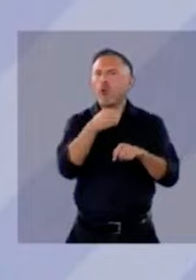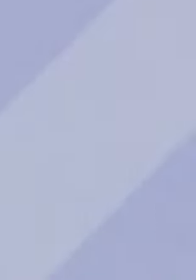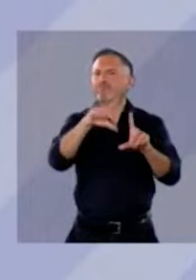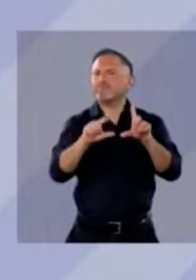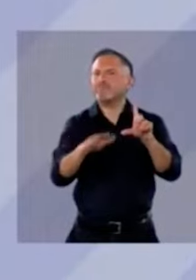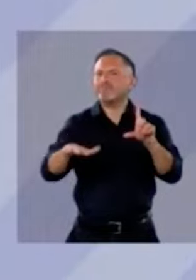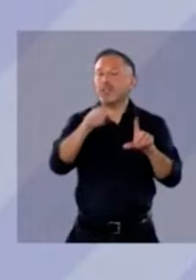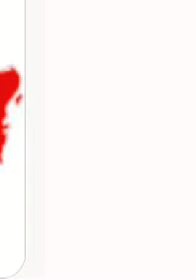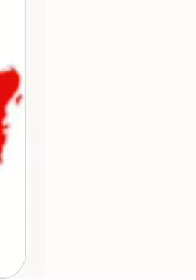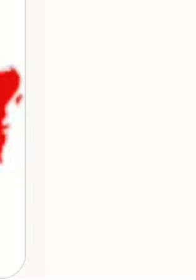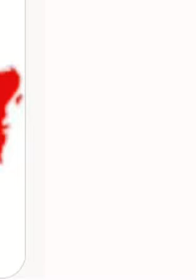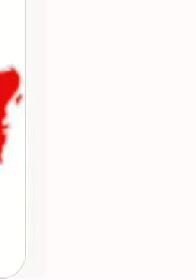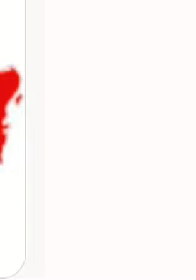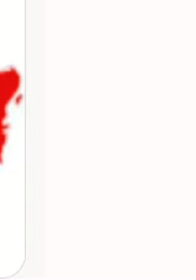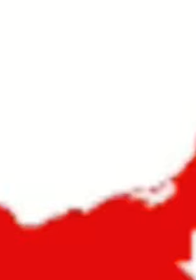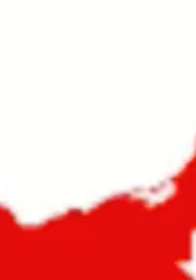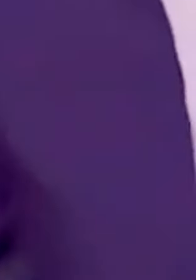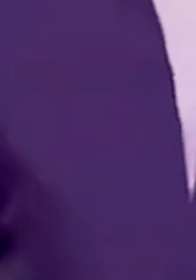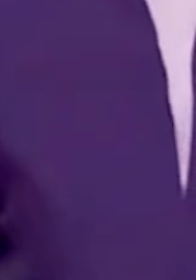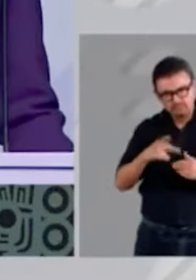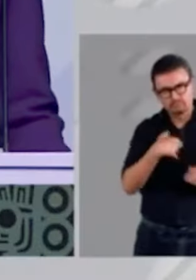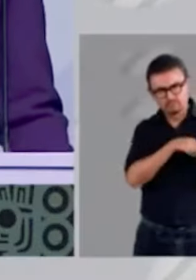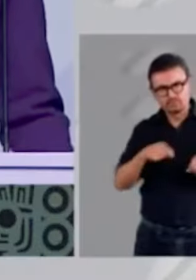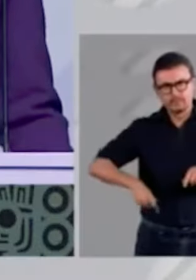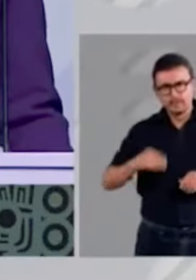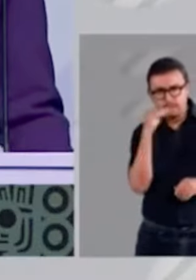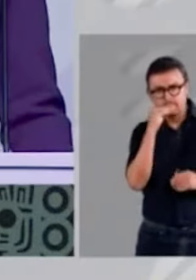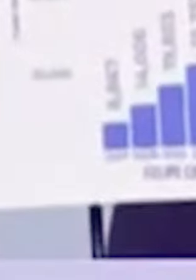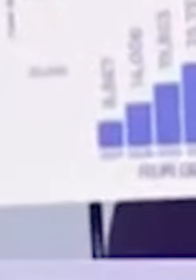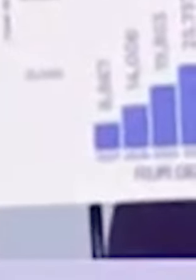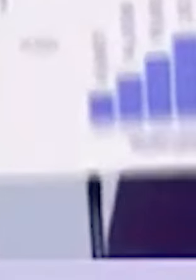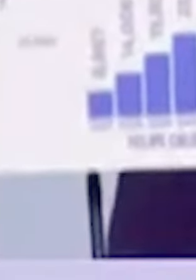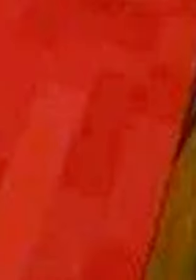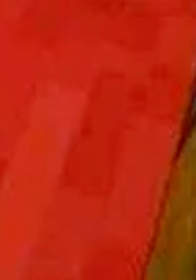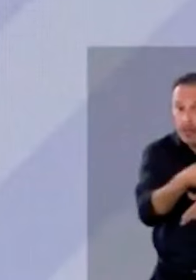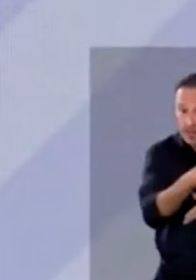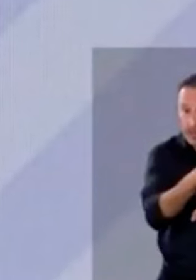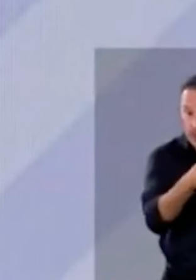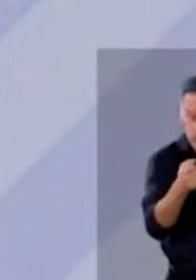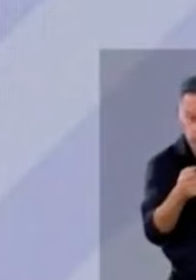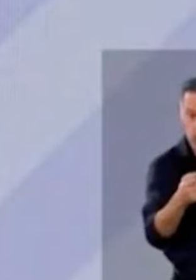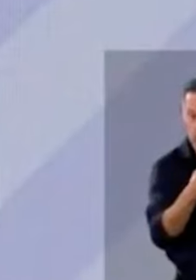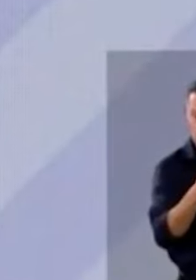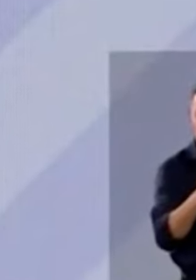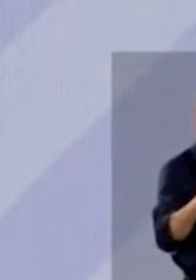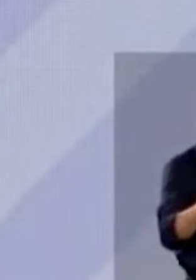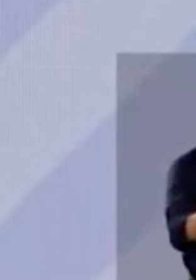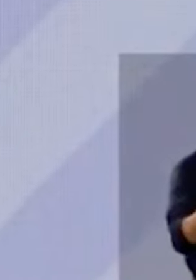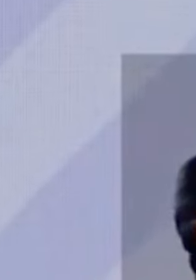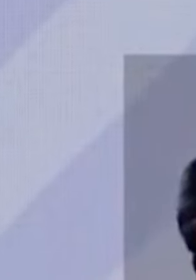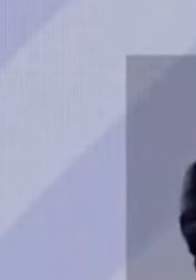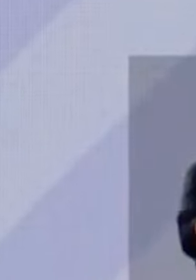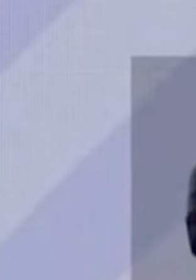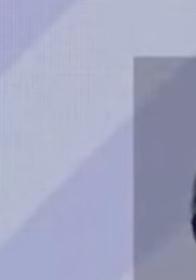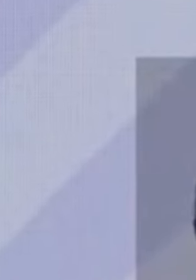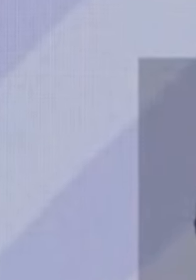México va de huevos en seguridad ¿Qué? ¿Qué? Xochitl atacando tanto a Claudia que honestamente ya cansa Sin ser lo suficiente seria para proponer